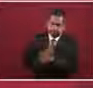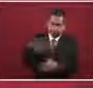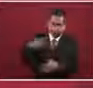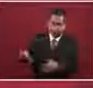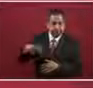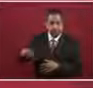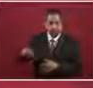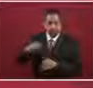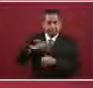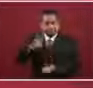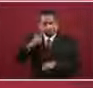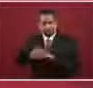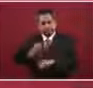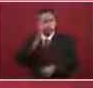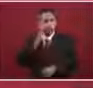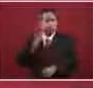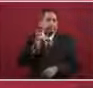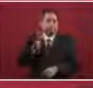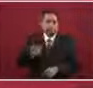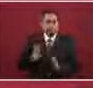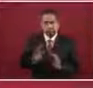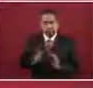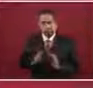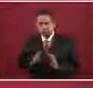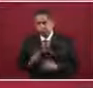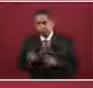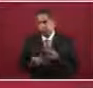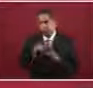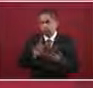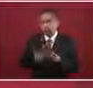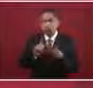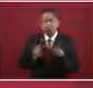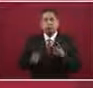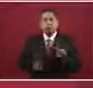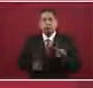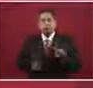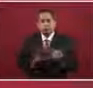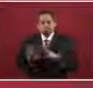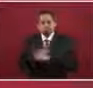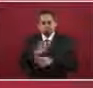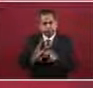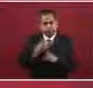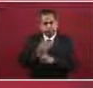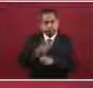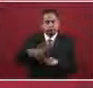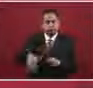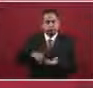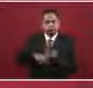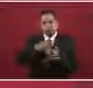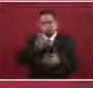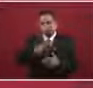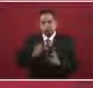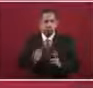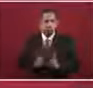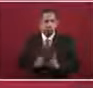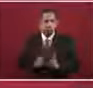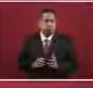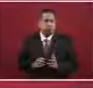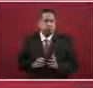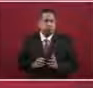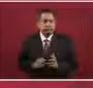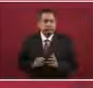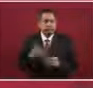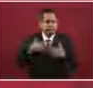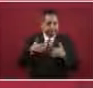Diputados. Entonces, ahí hay una manera. Y lo otro, pues es una reforma, como lo planteas, que